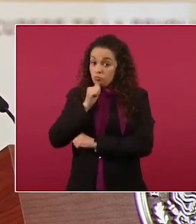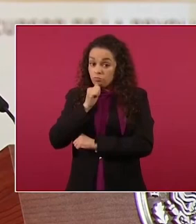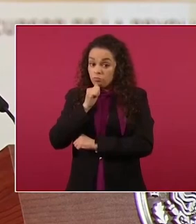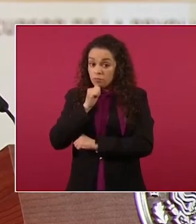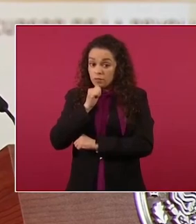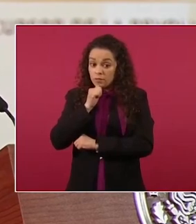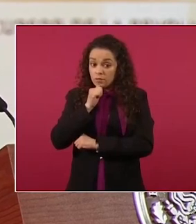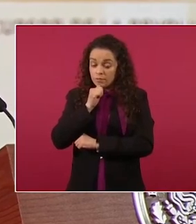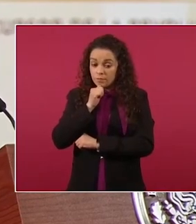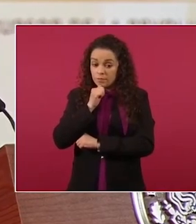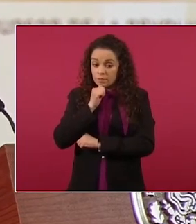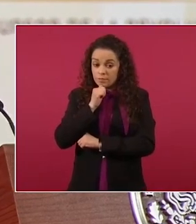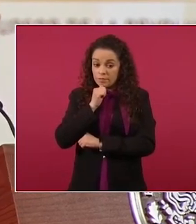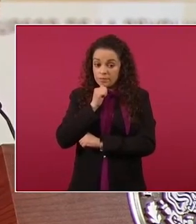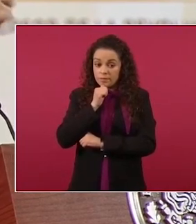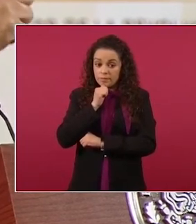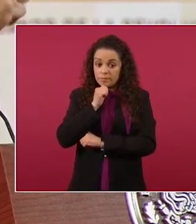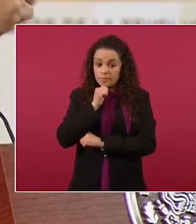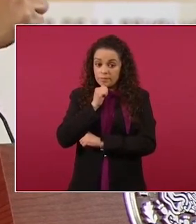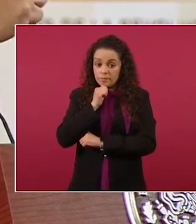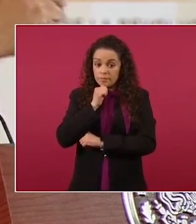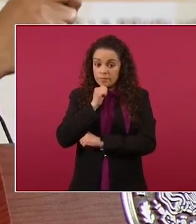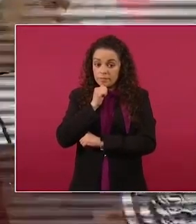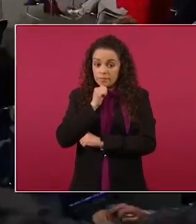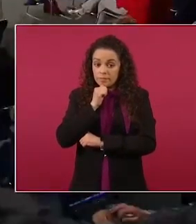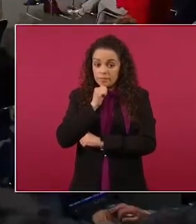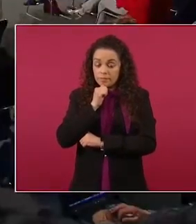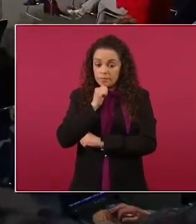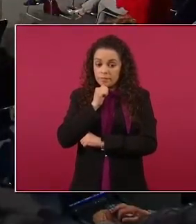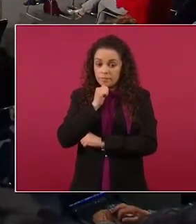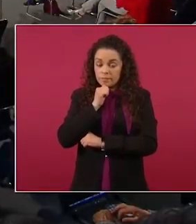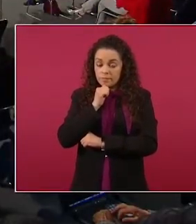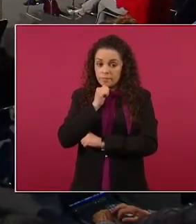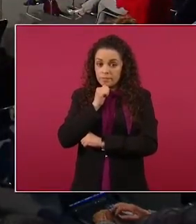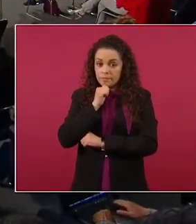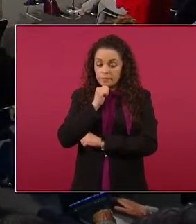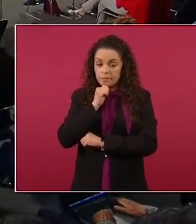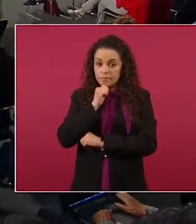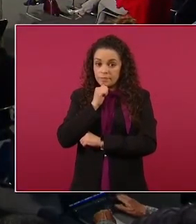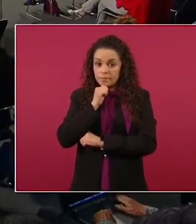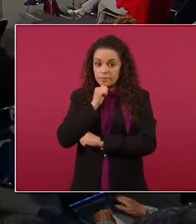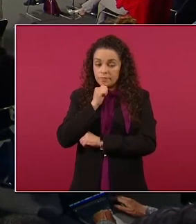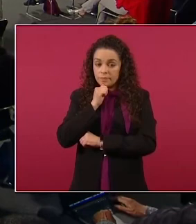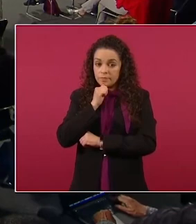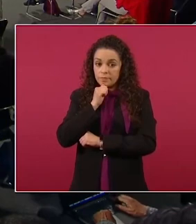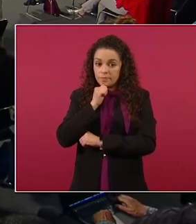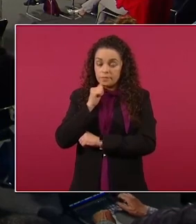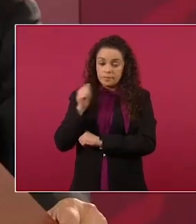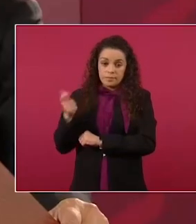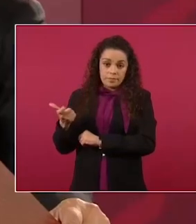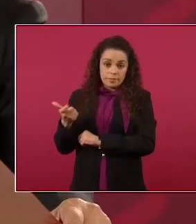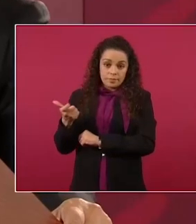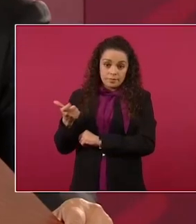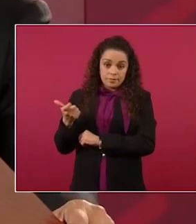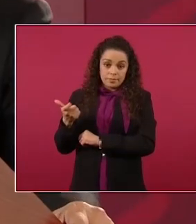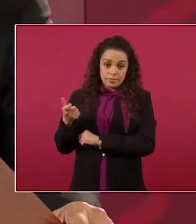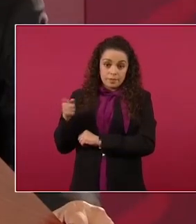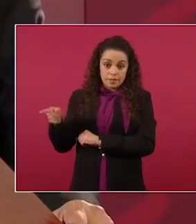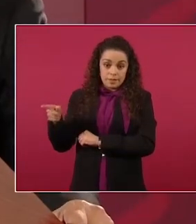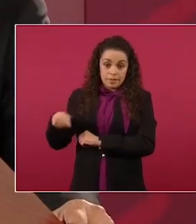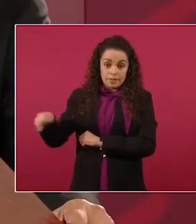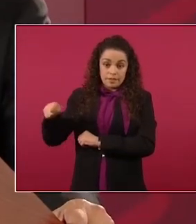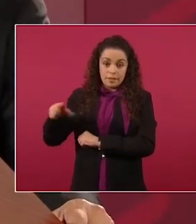los que no reciben del presupuesto de manera directa, estos 5 millones